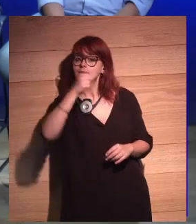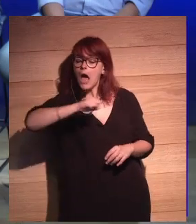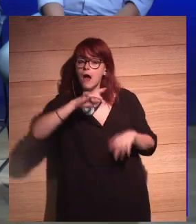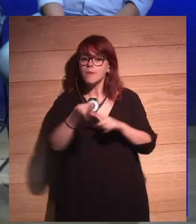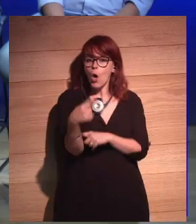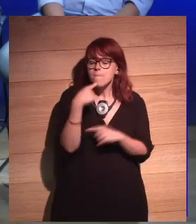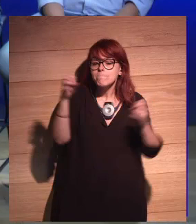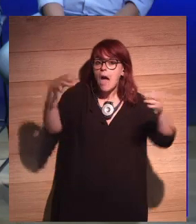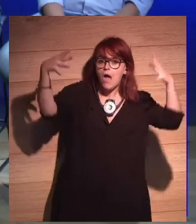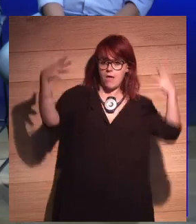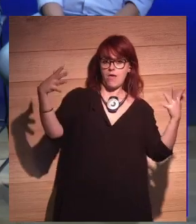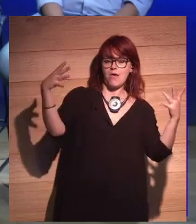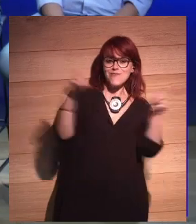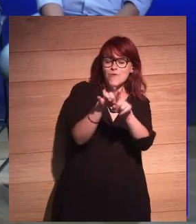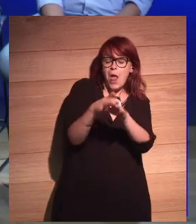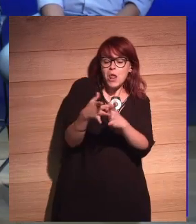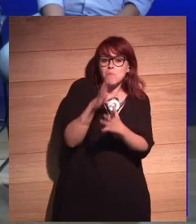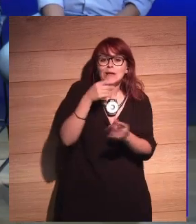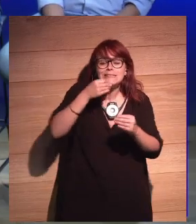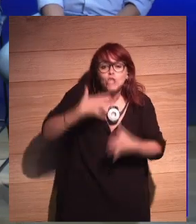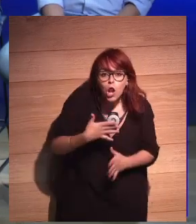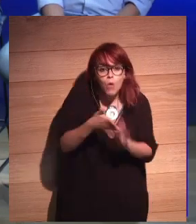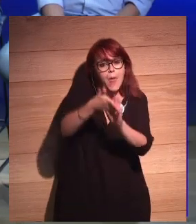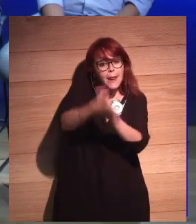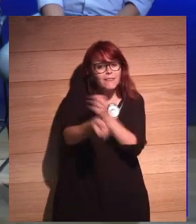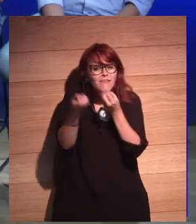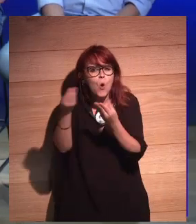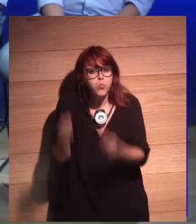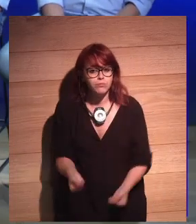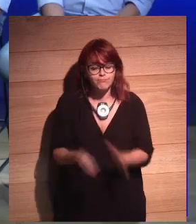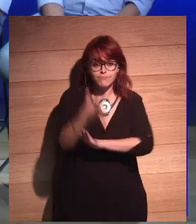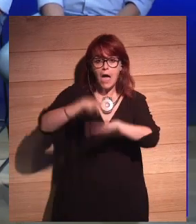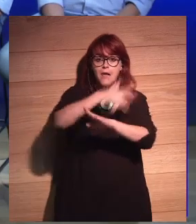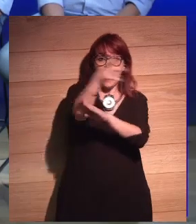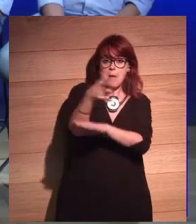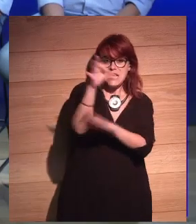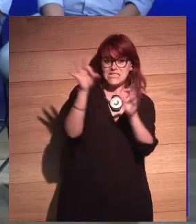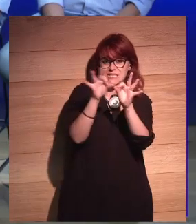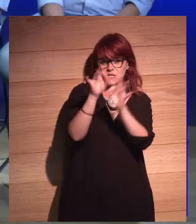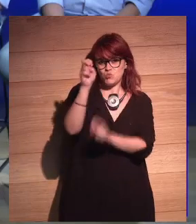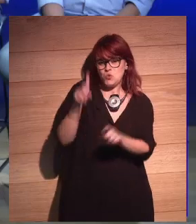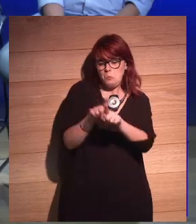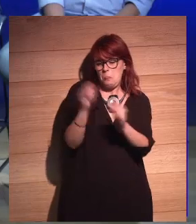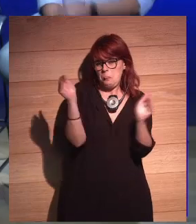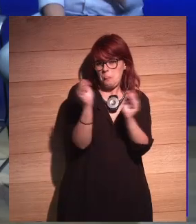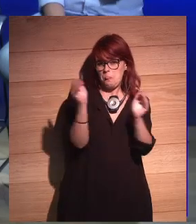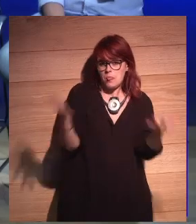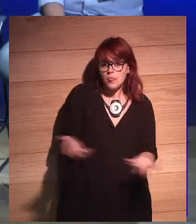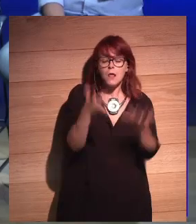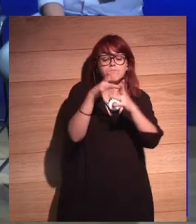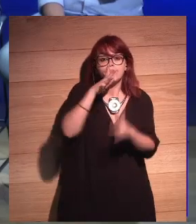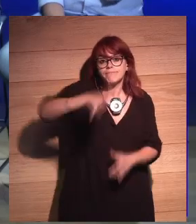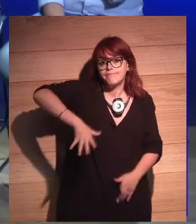hubo magia. Eso sí que es una historia, una narrativa brutal. Lo hicimos con una cámara Samsung muy pequeñita, pero lo que allí se